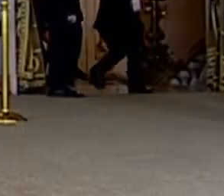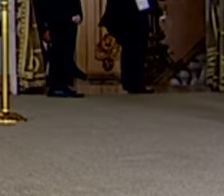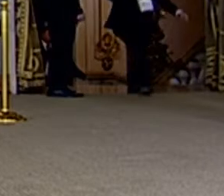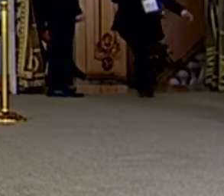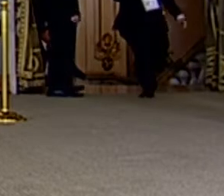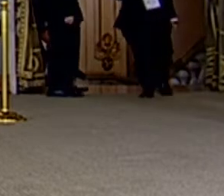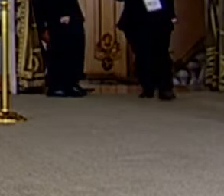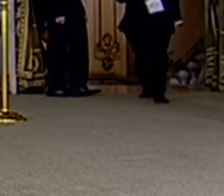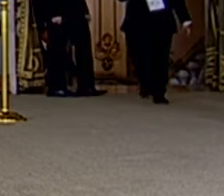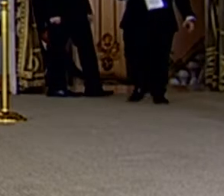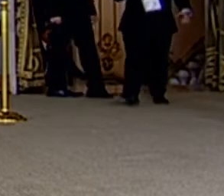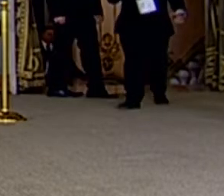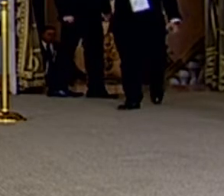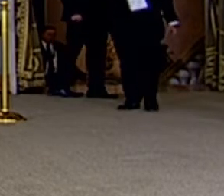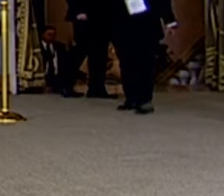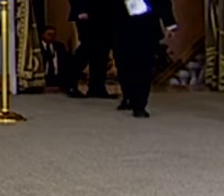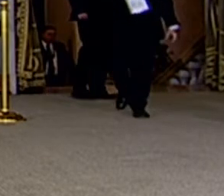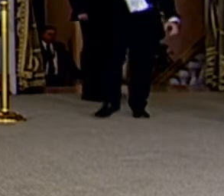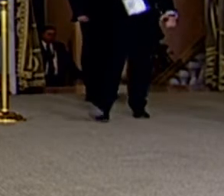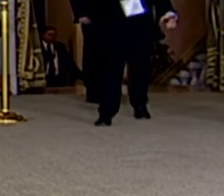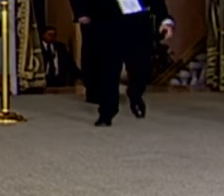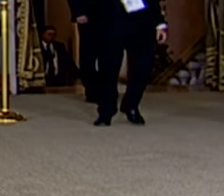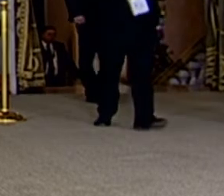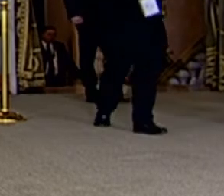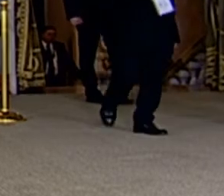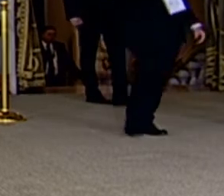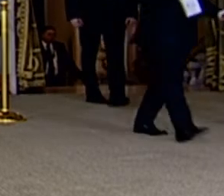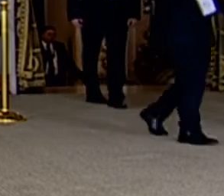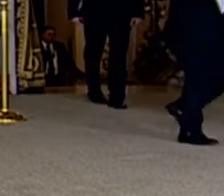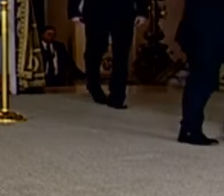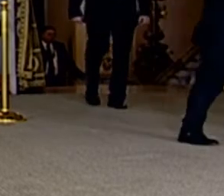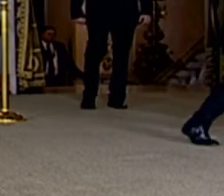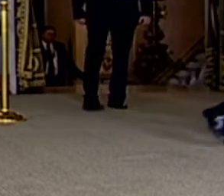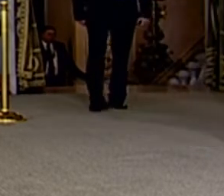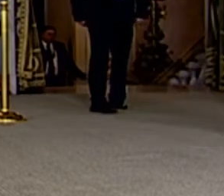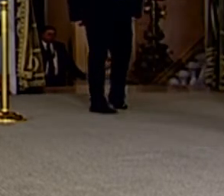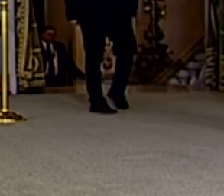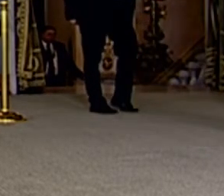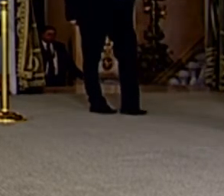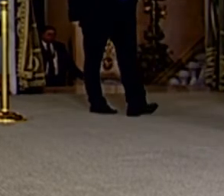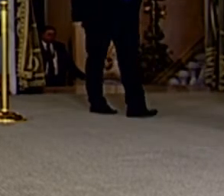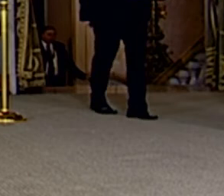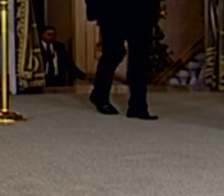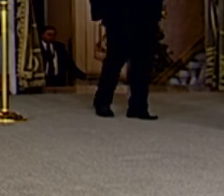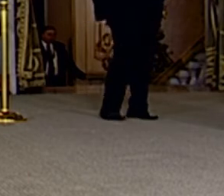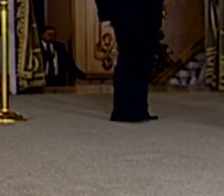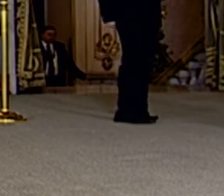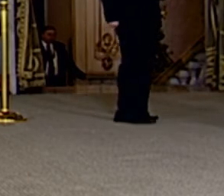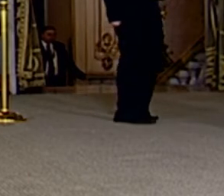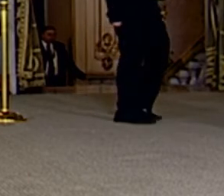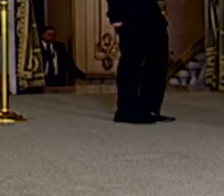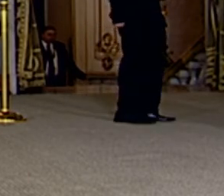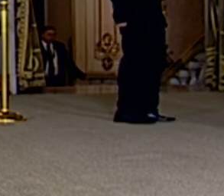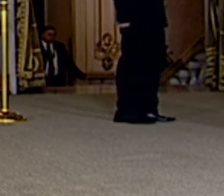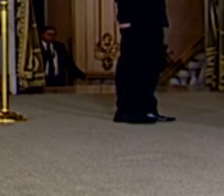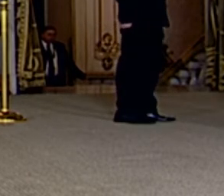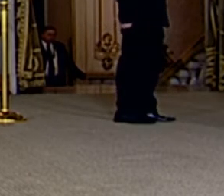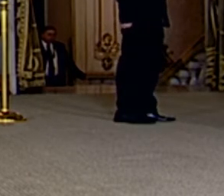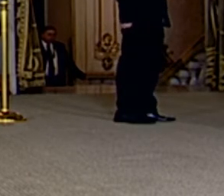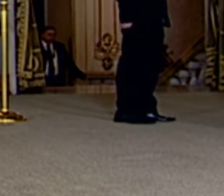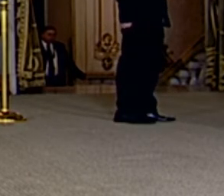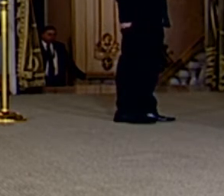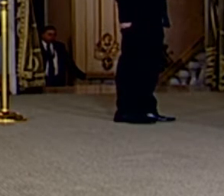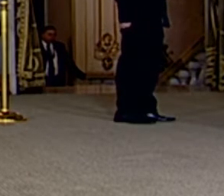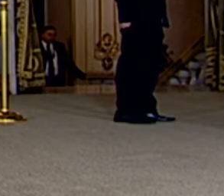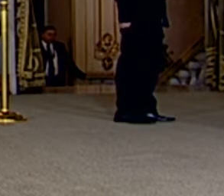realmente es consecuente la elección del lugar con el tipo de discurso. Incluso ahora pensaba, el Teatro Nacional también representa estos valores